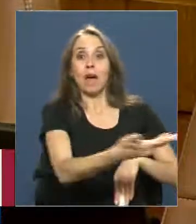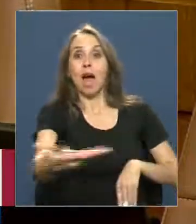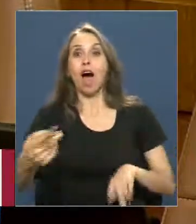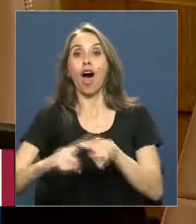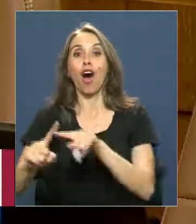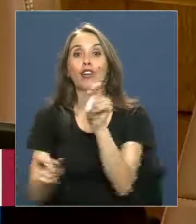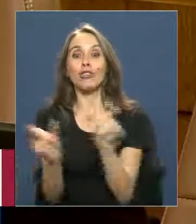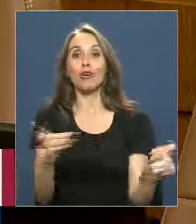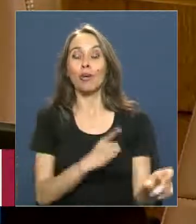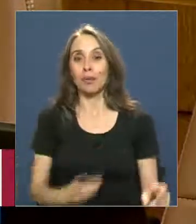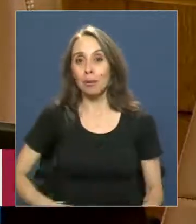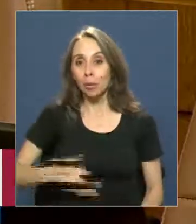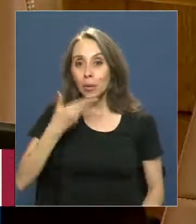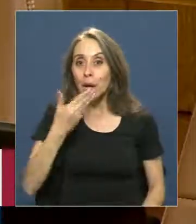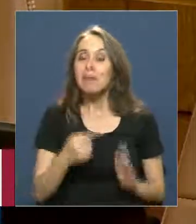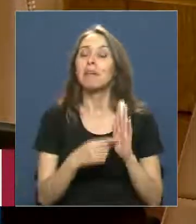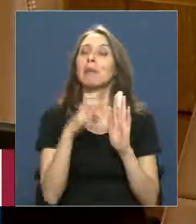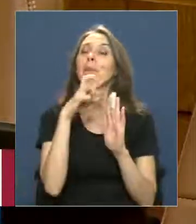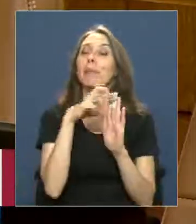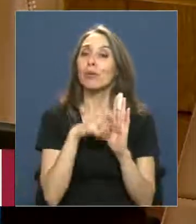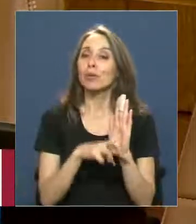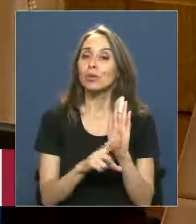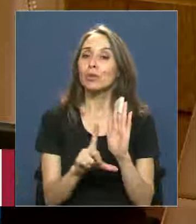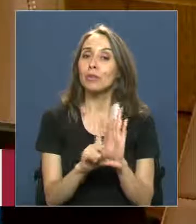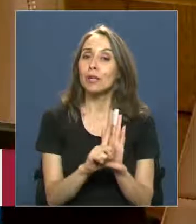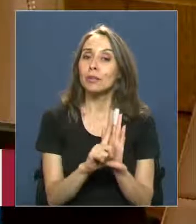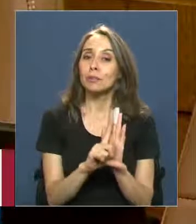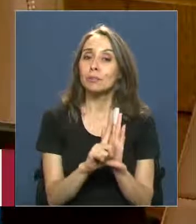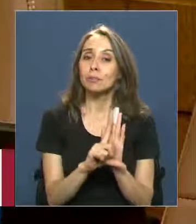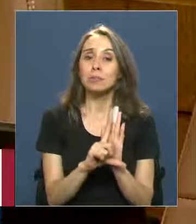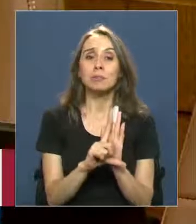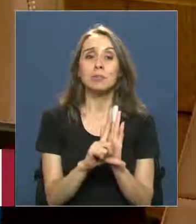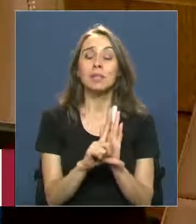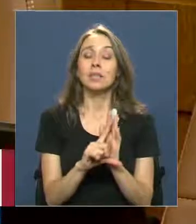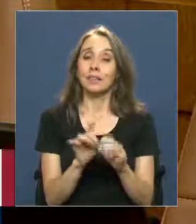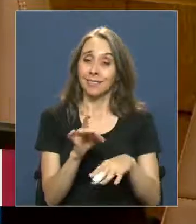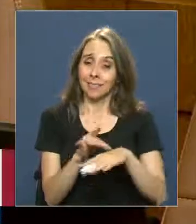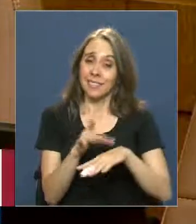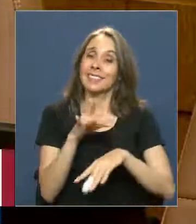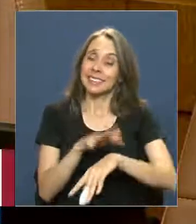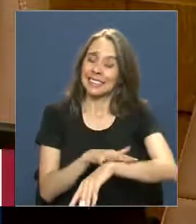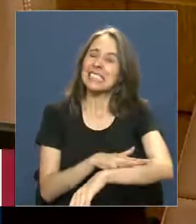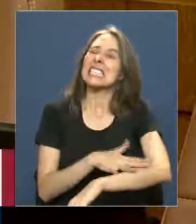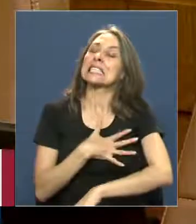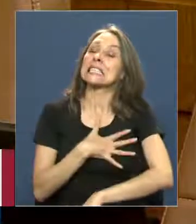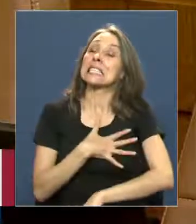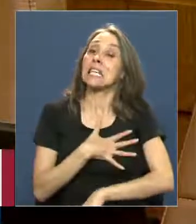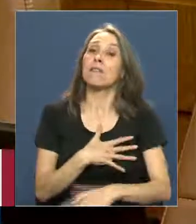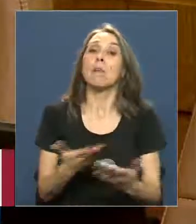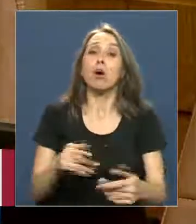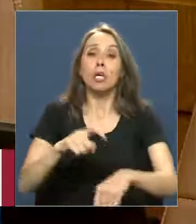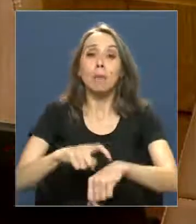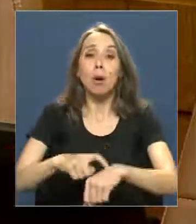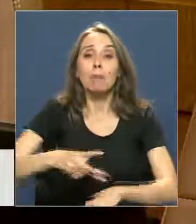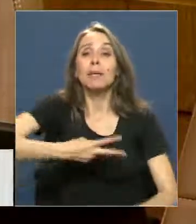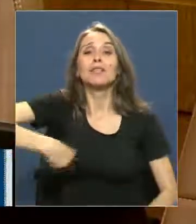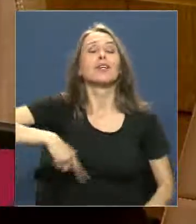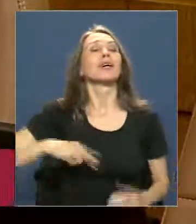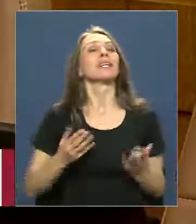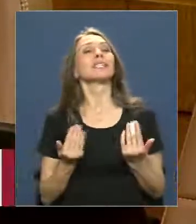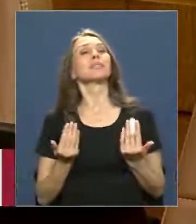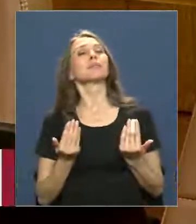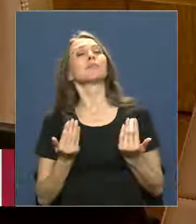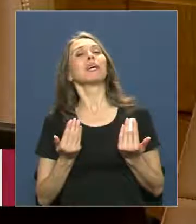palabra. Este es un proyecto muy sensible, sobre todo en épocas en donde